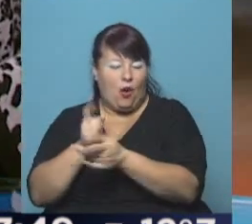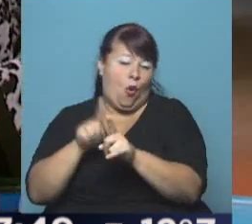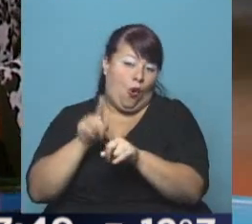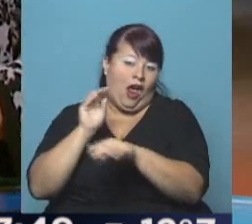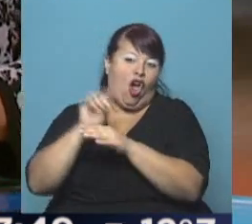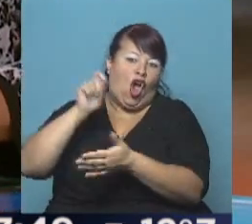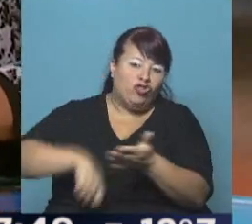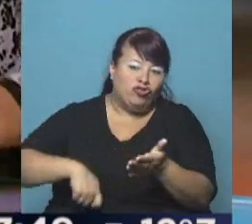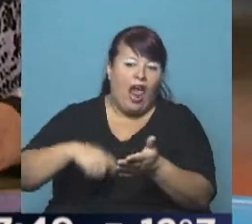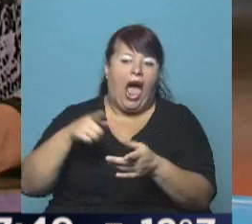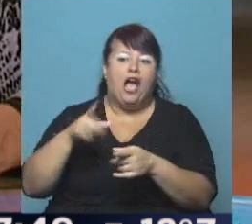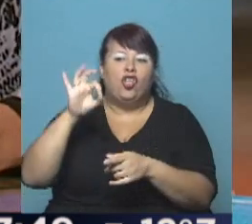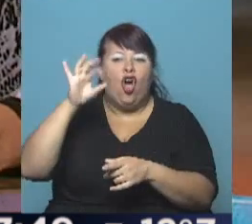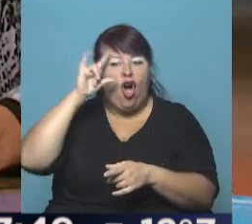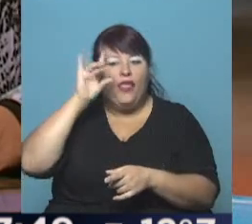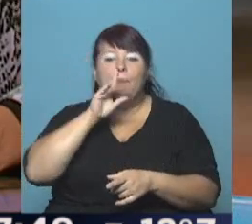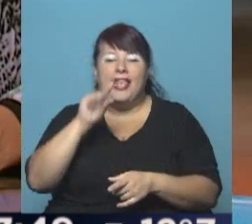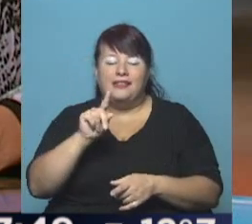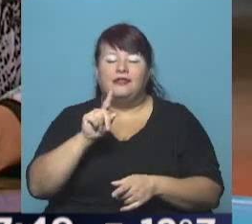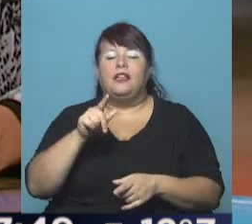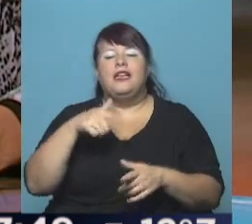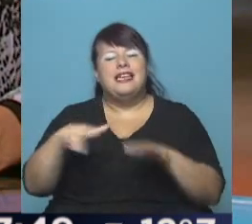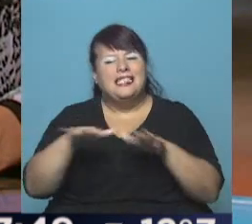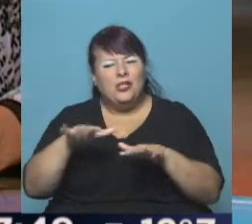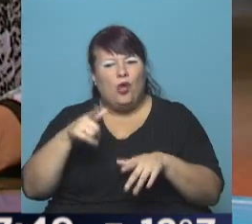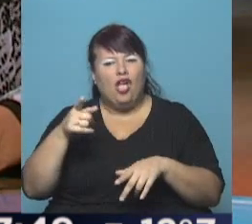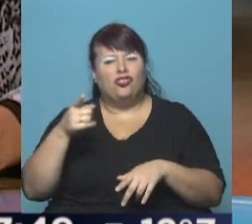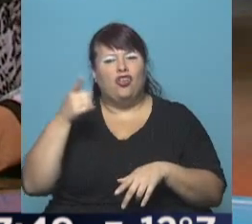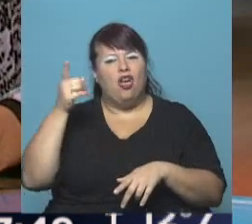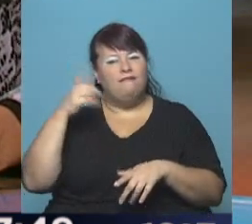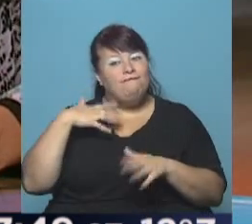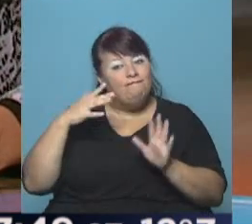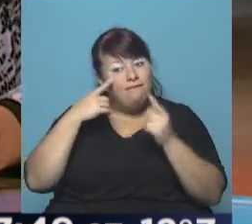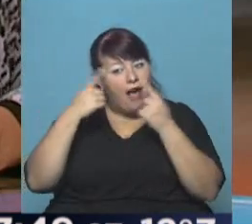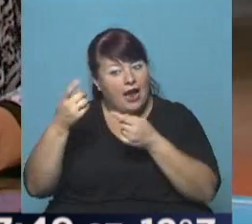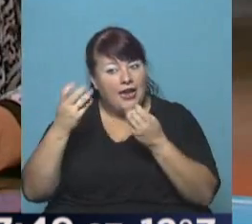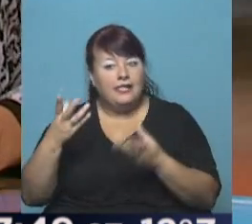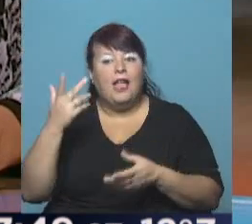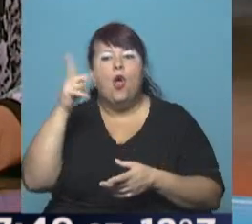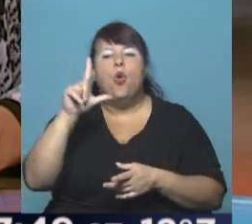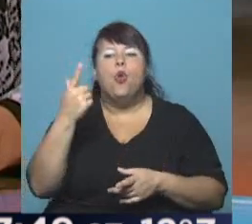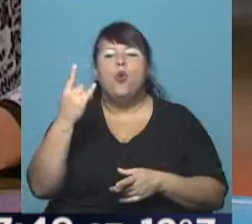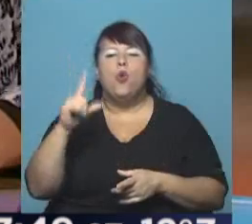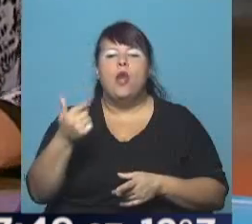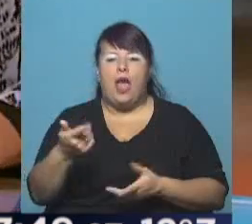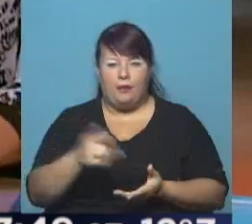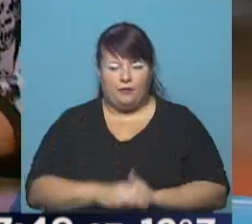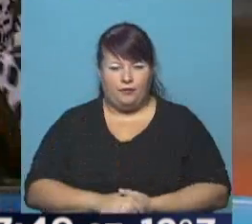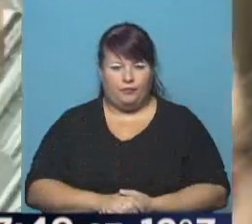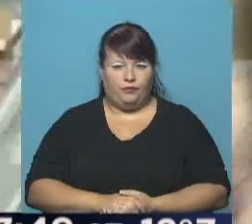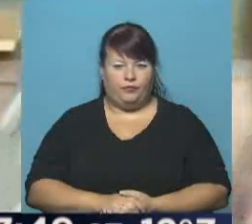de contratos con Odebrecht. Una situación que el país mira con mucha atención. Lula.